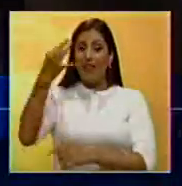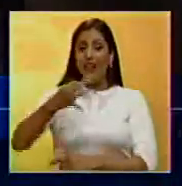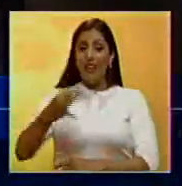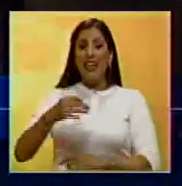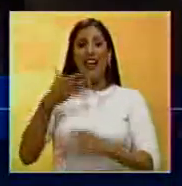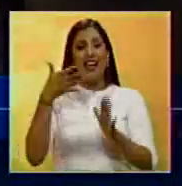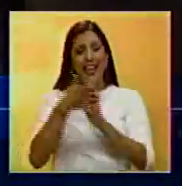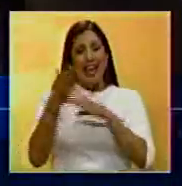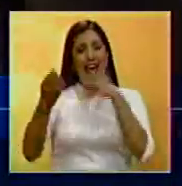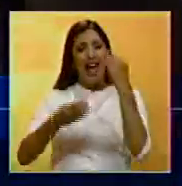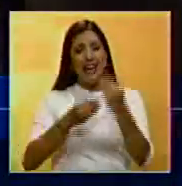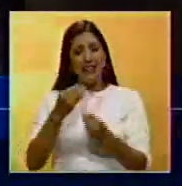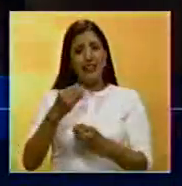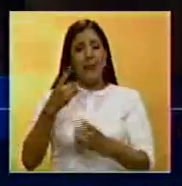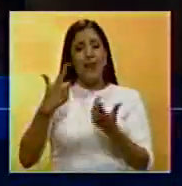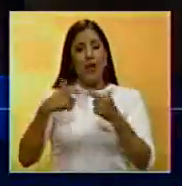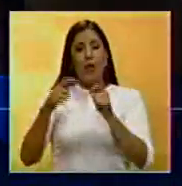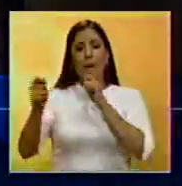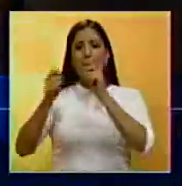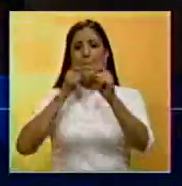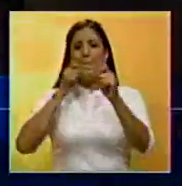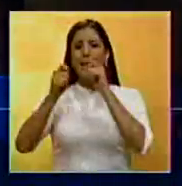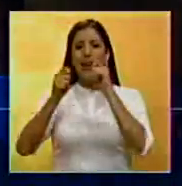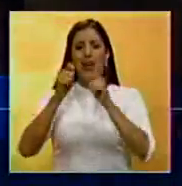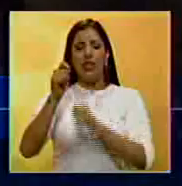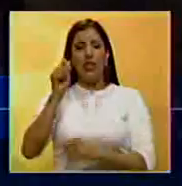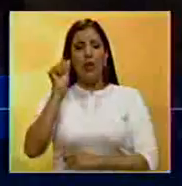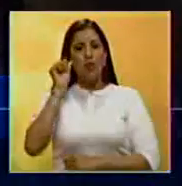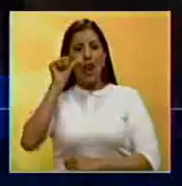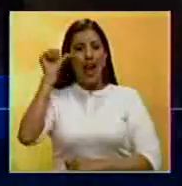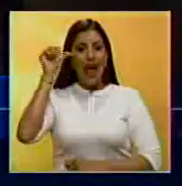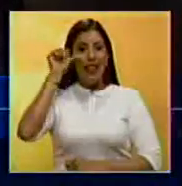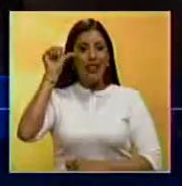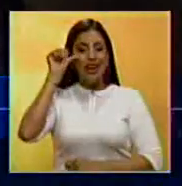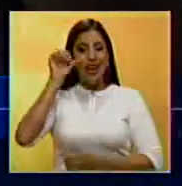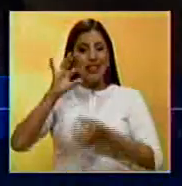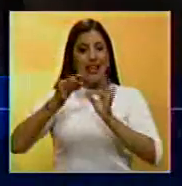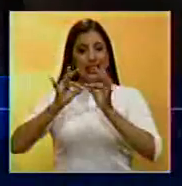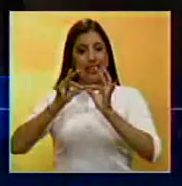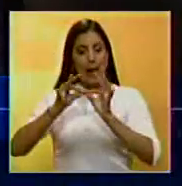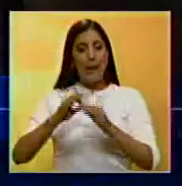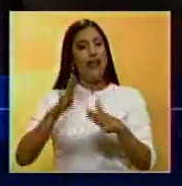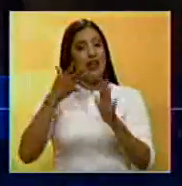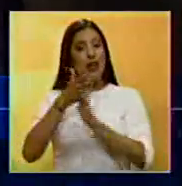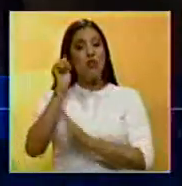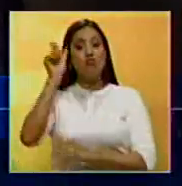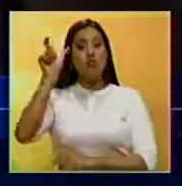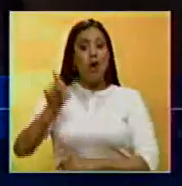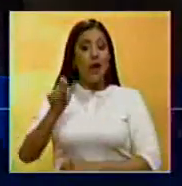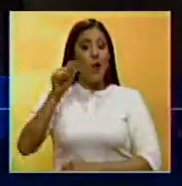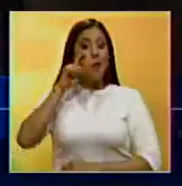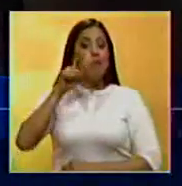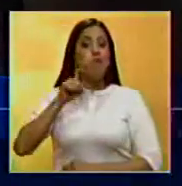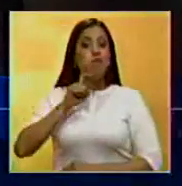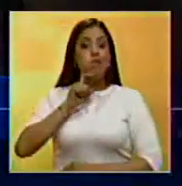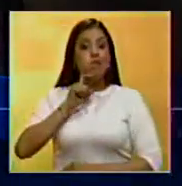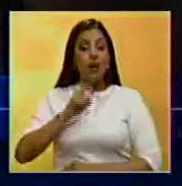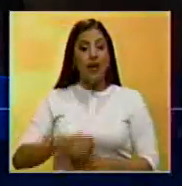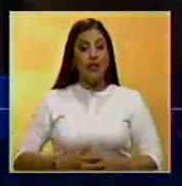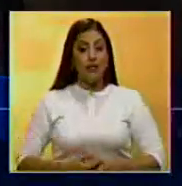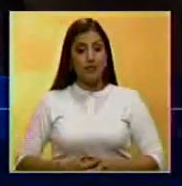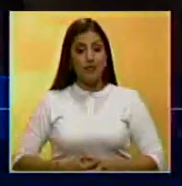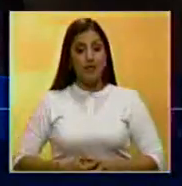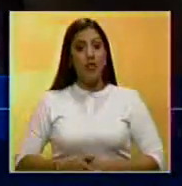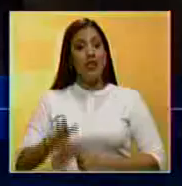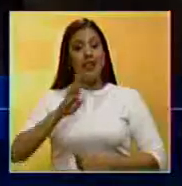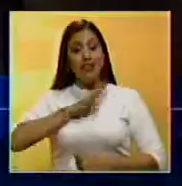lo ocurrido con la periodista Urquiola, una mujer que estaba embarazada y